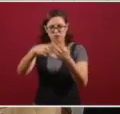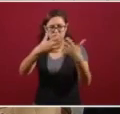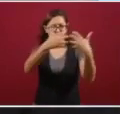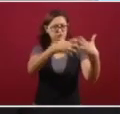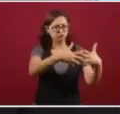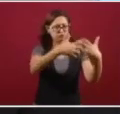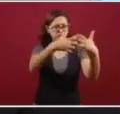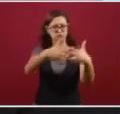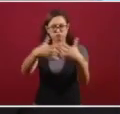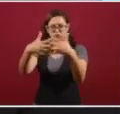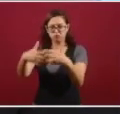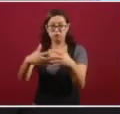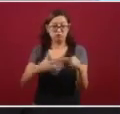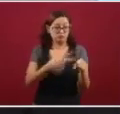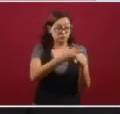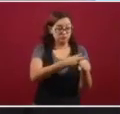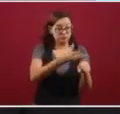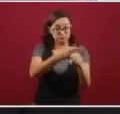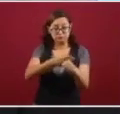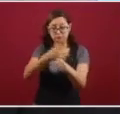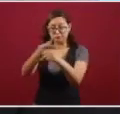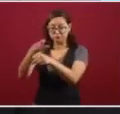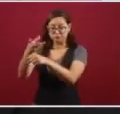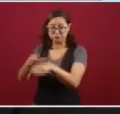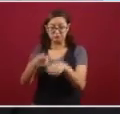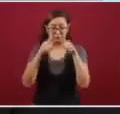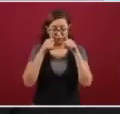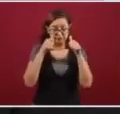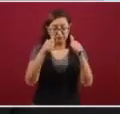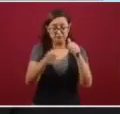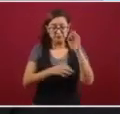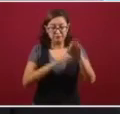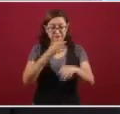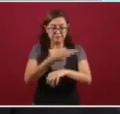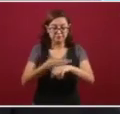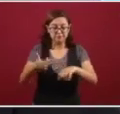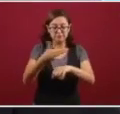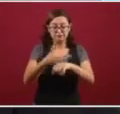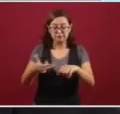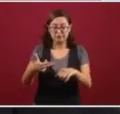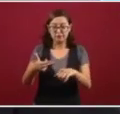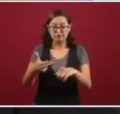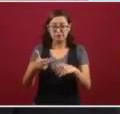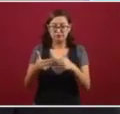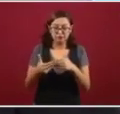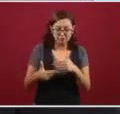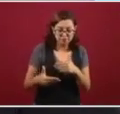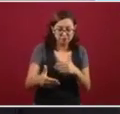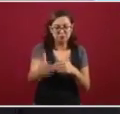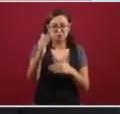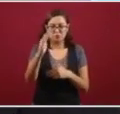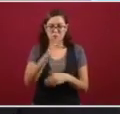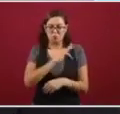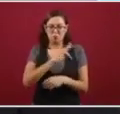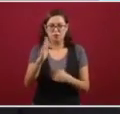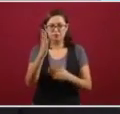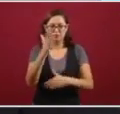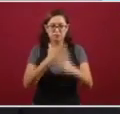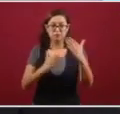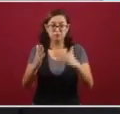se encontraban desde hace algunos años en una fase de franco